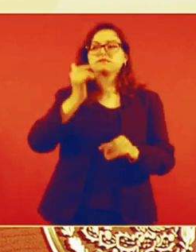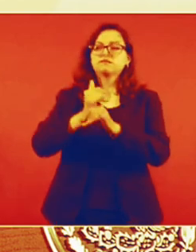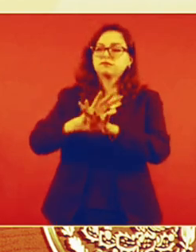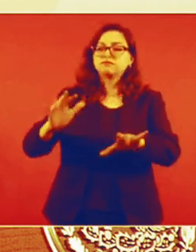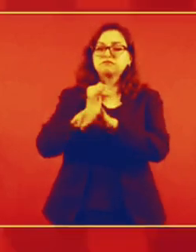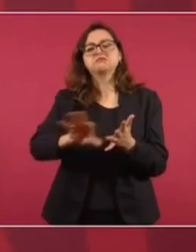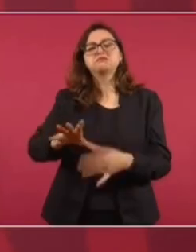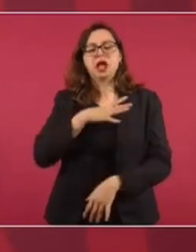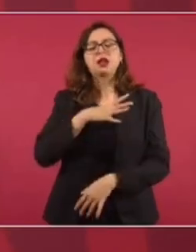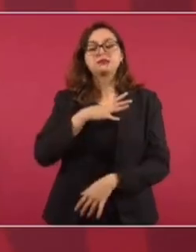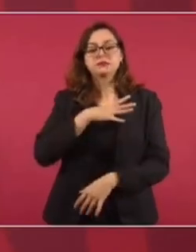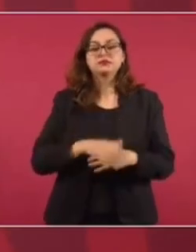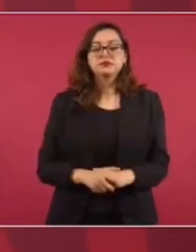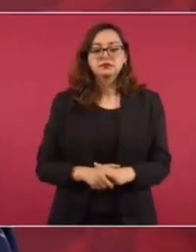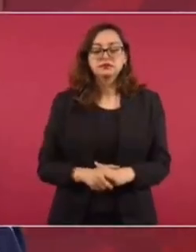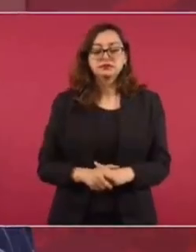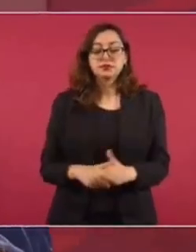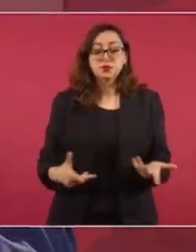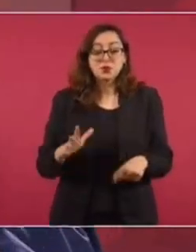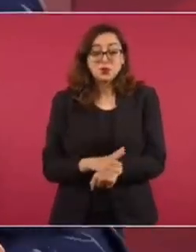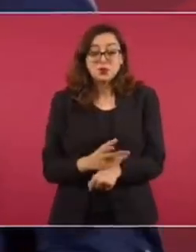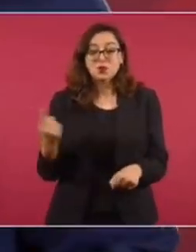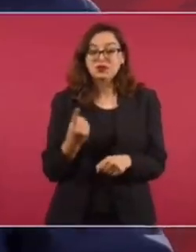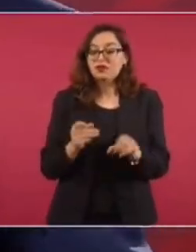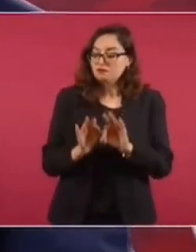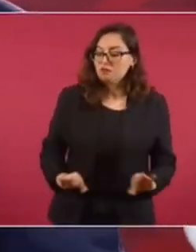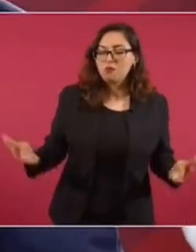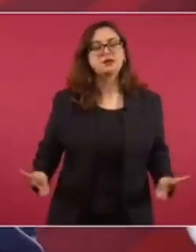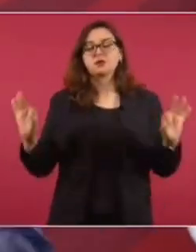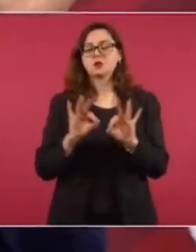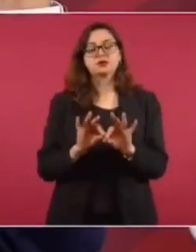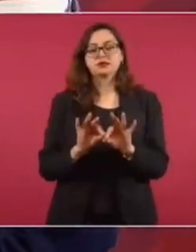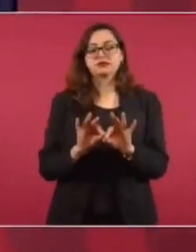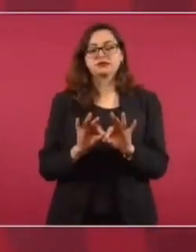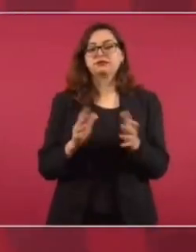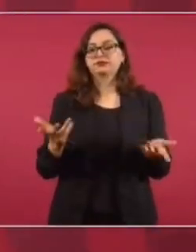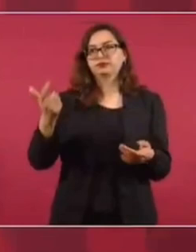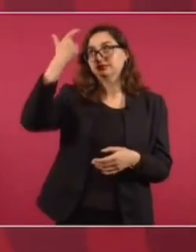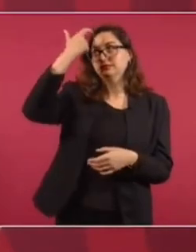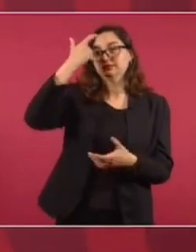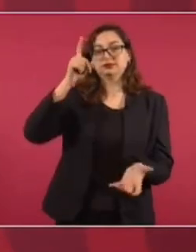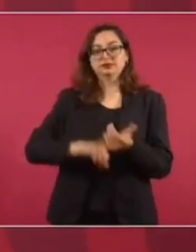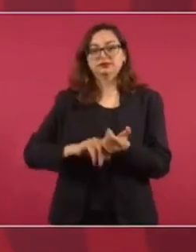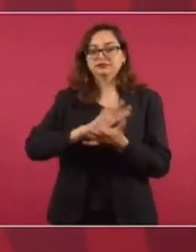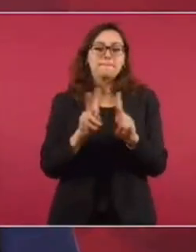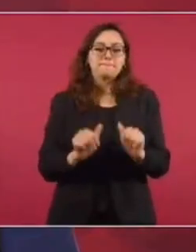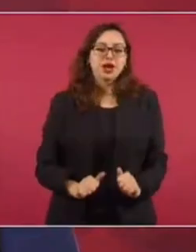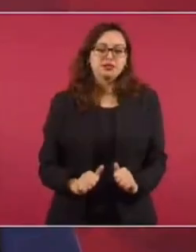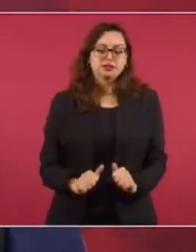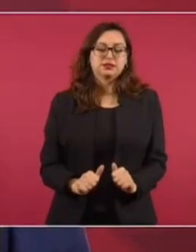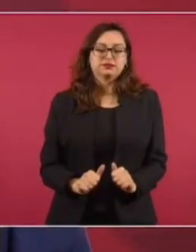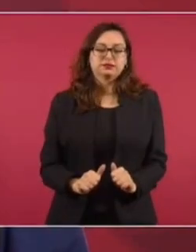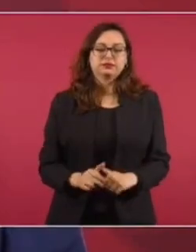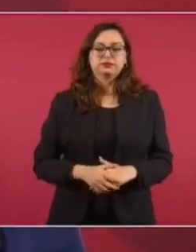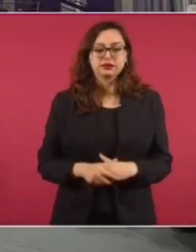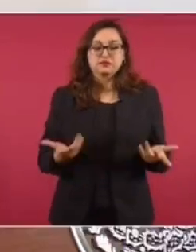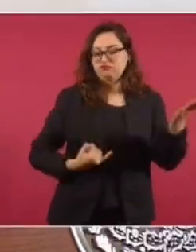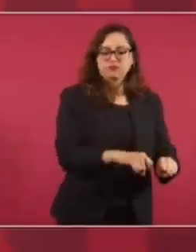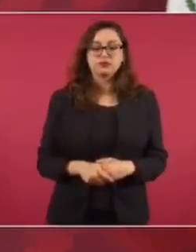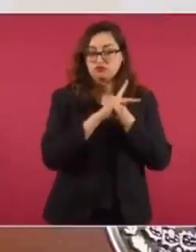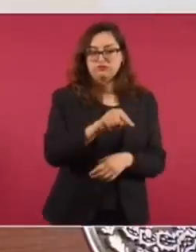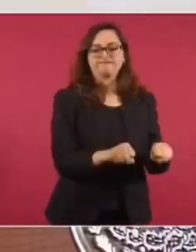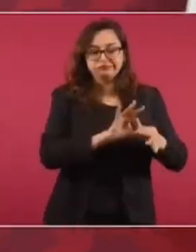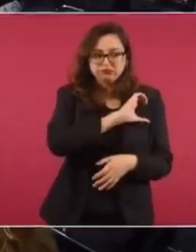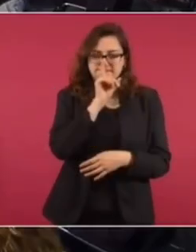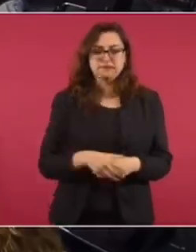Por eso sí es pedagógico. Porque lo más importante en una transformación es el cambio de mentalidad. Voy a contar una anécdota.